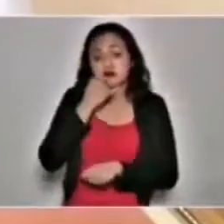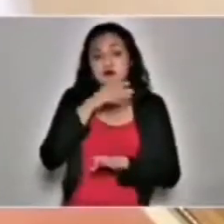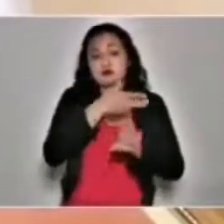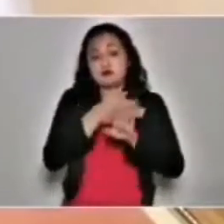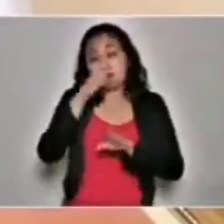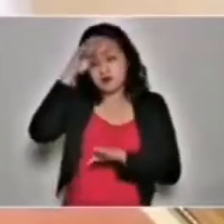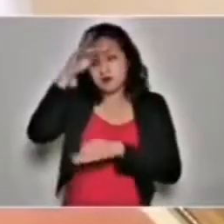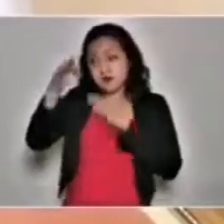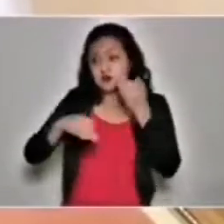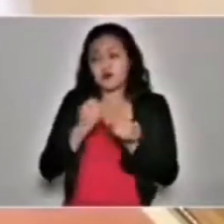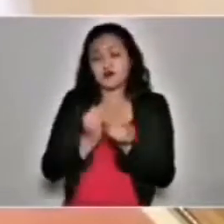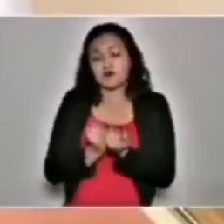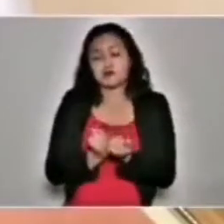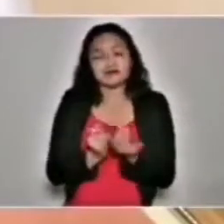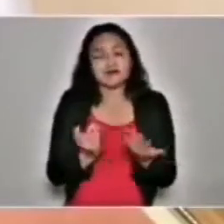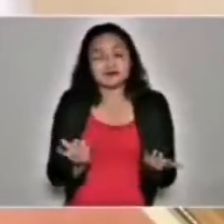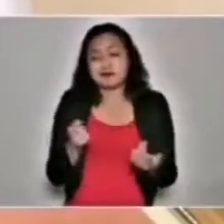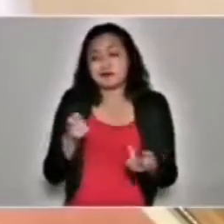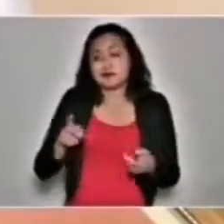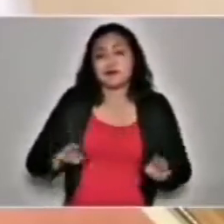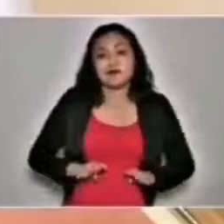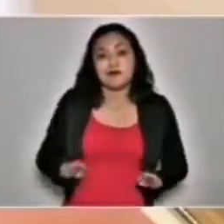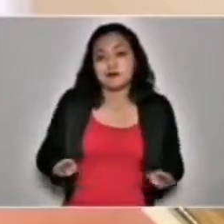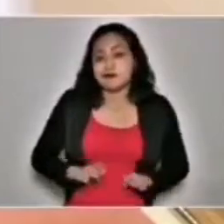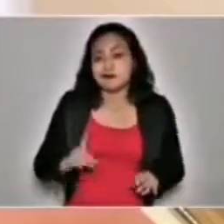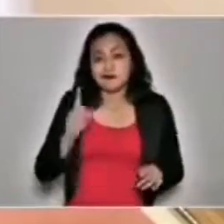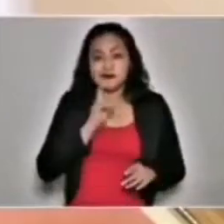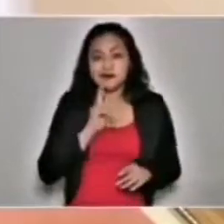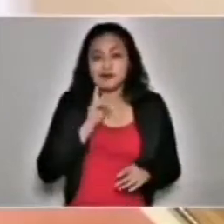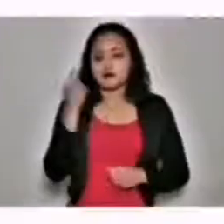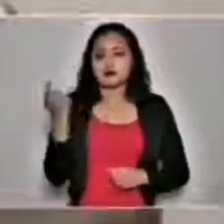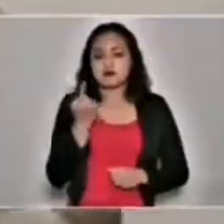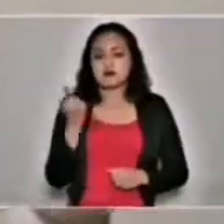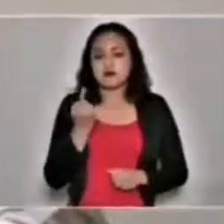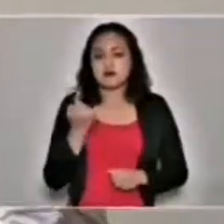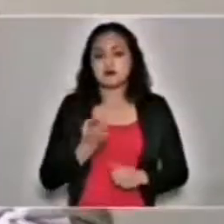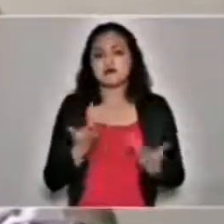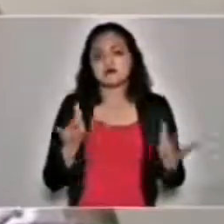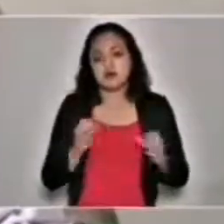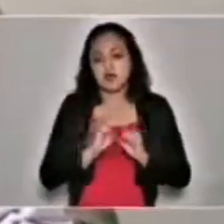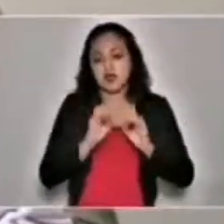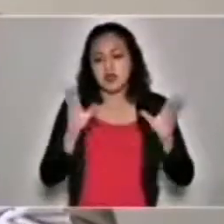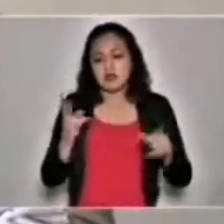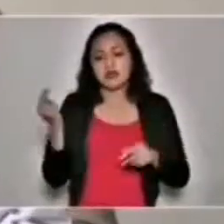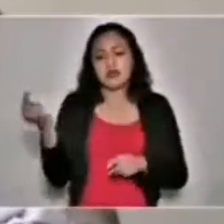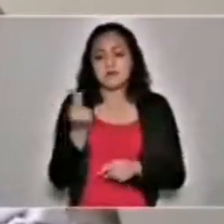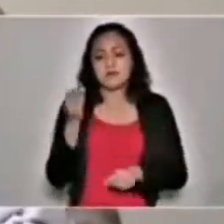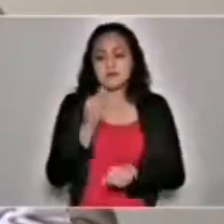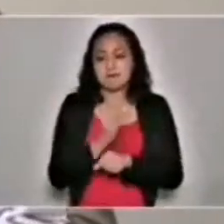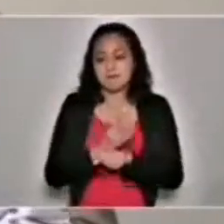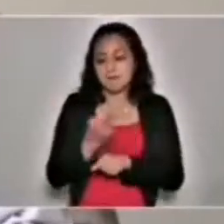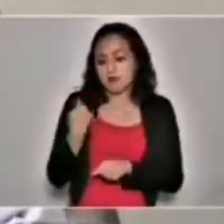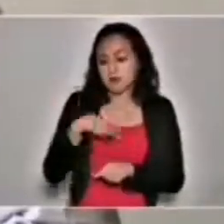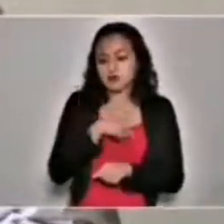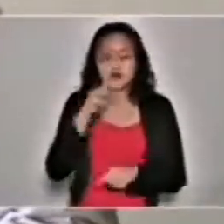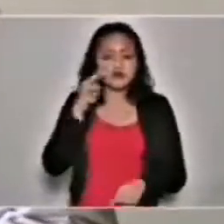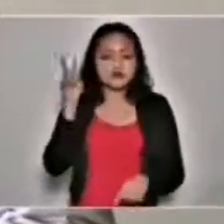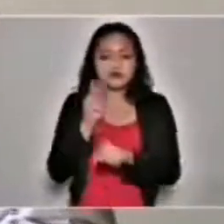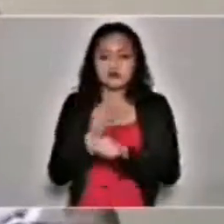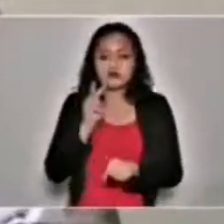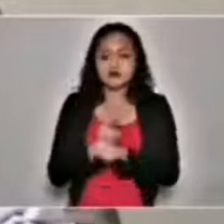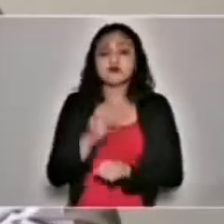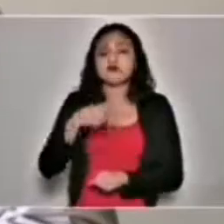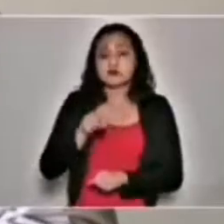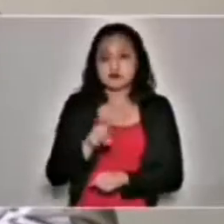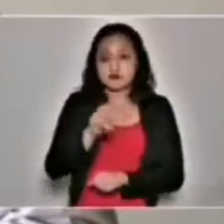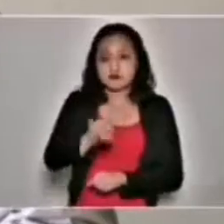al sistema estatal de salud este comportamiento de esta señora enfermera. Obviamente necesitamos nosotros supervisión,